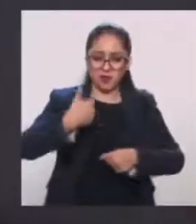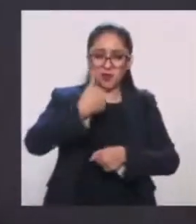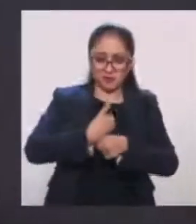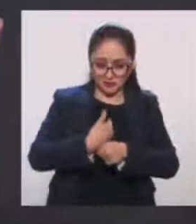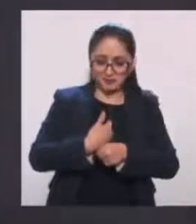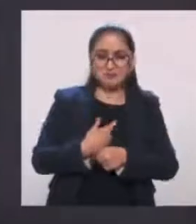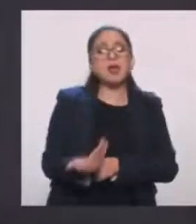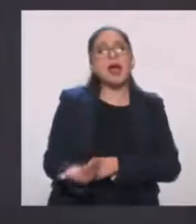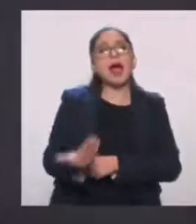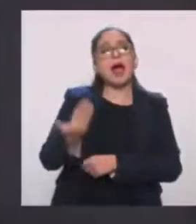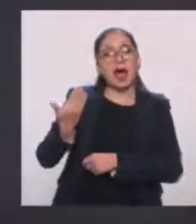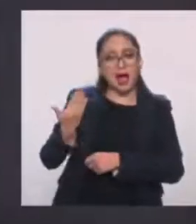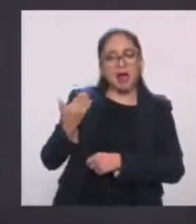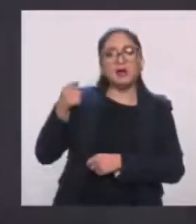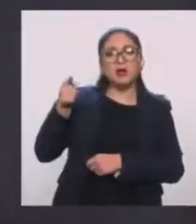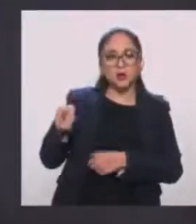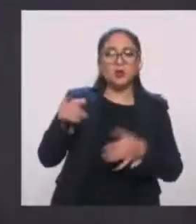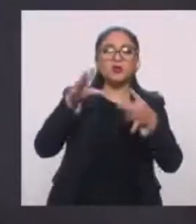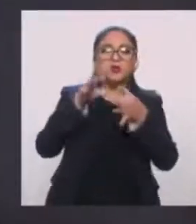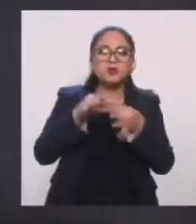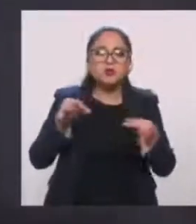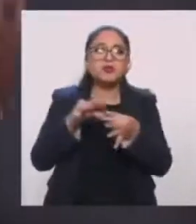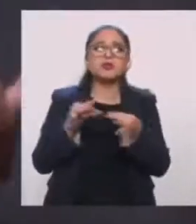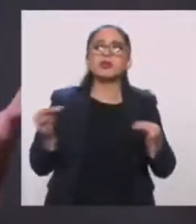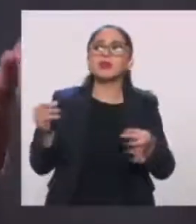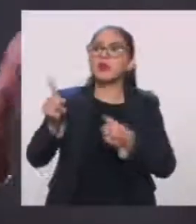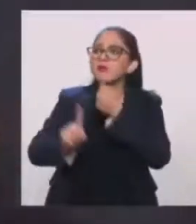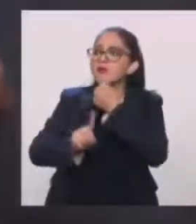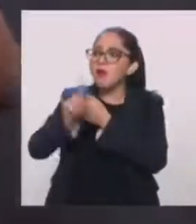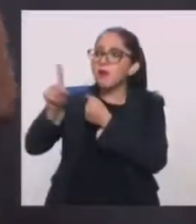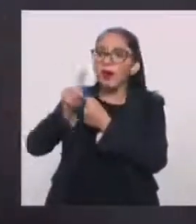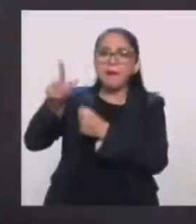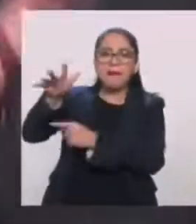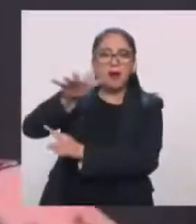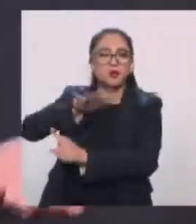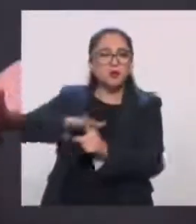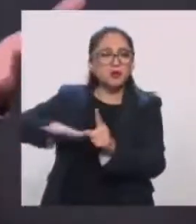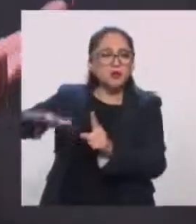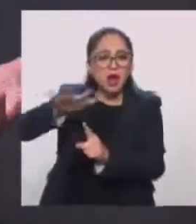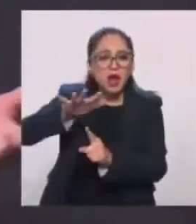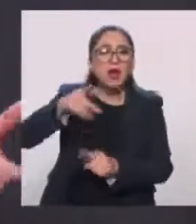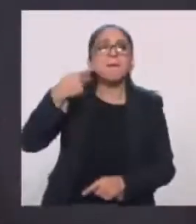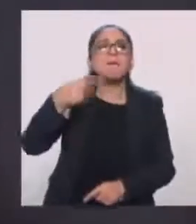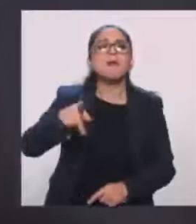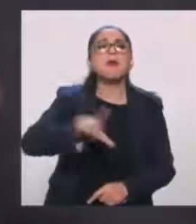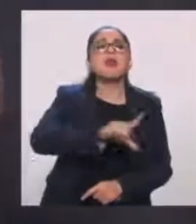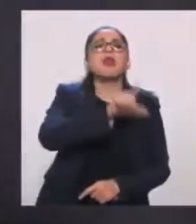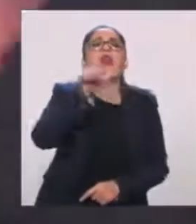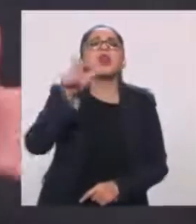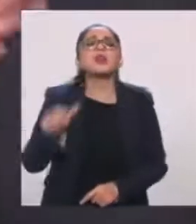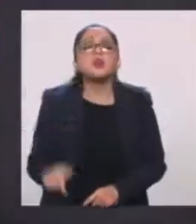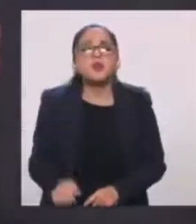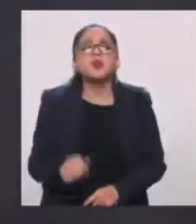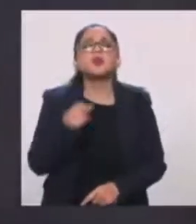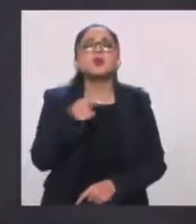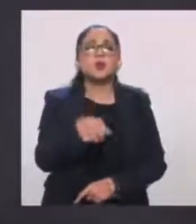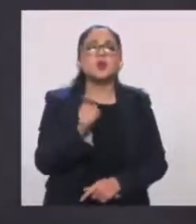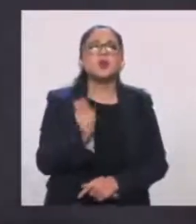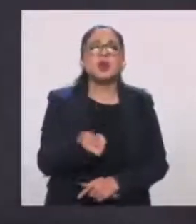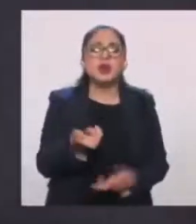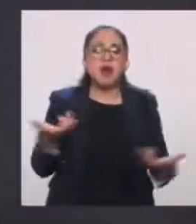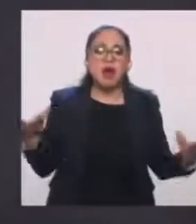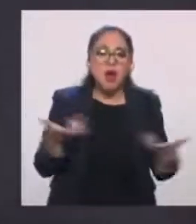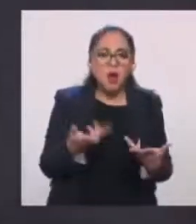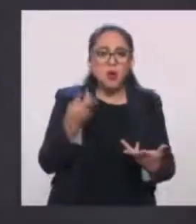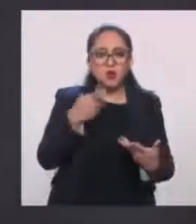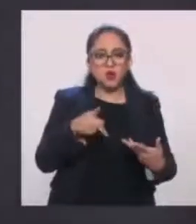platicaste cómo enfrentas el tema socialmente, pero qué pasa después? ¿Cómo llegas al tratamiento y cómo es que inicia tu